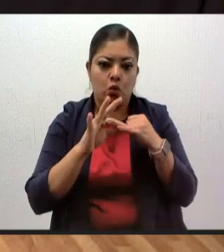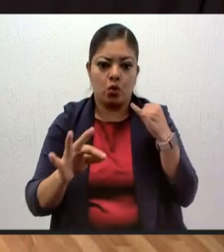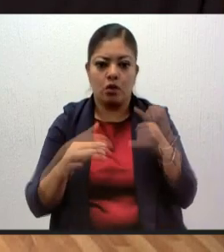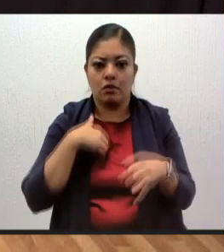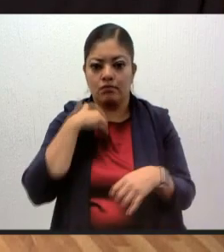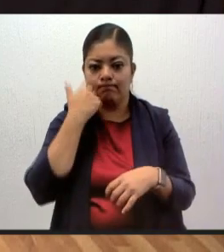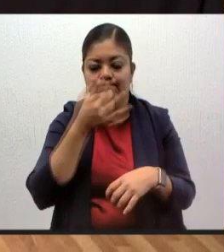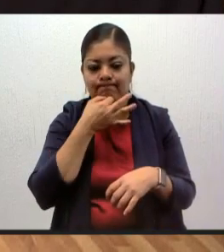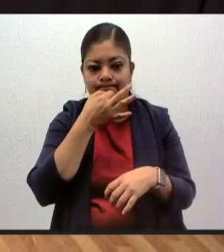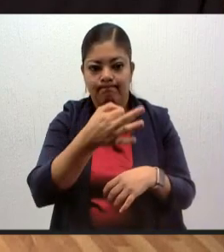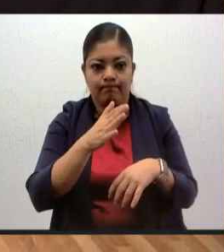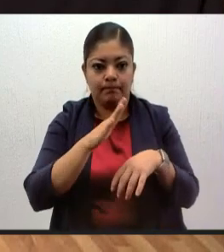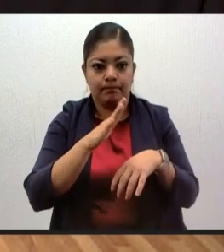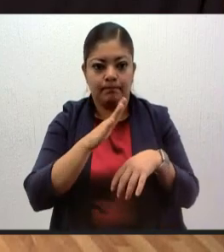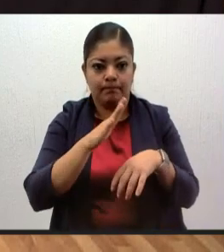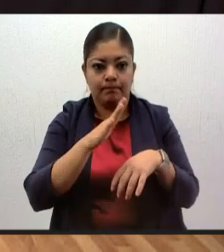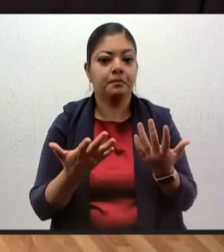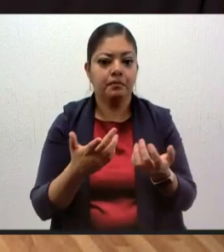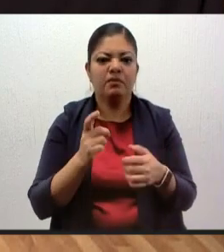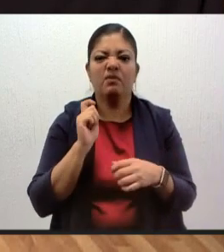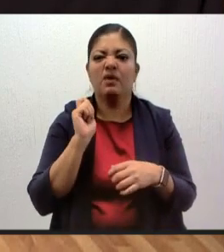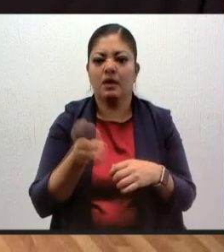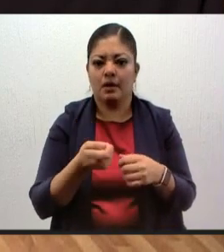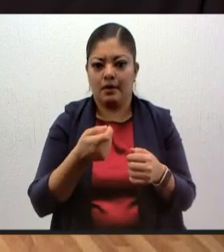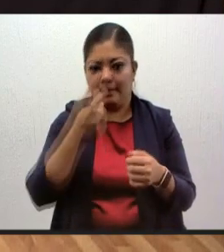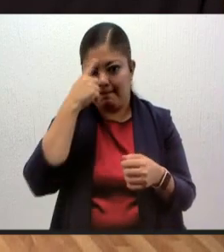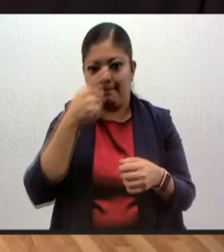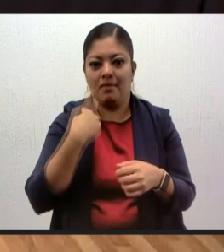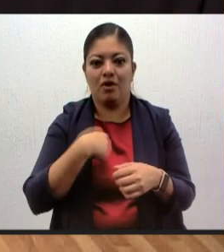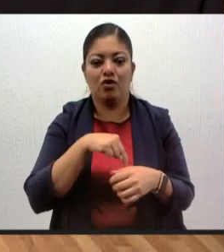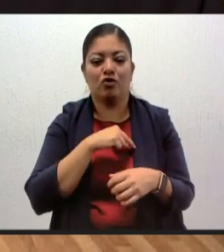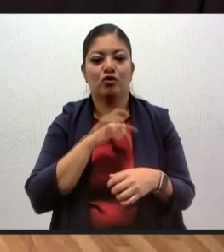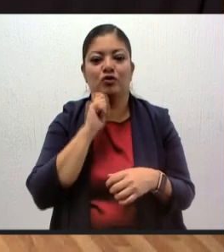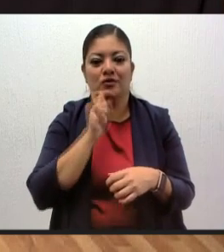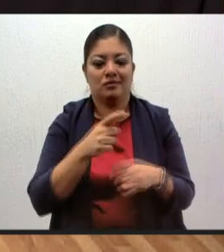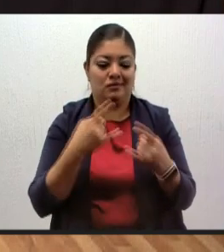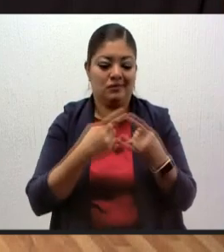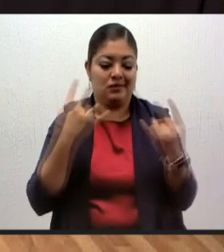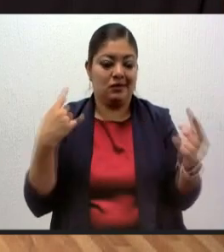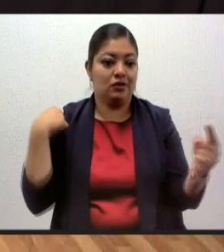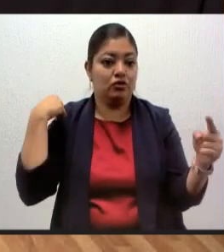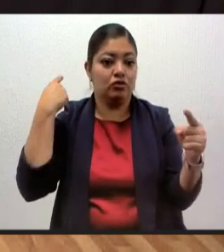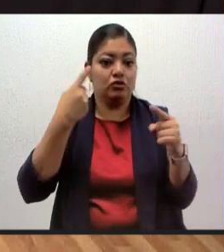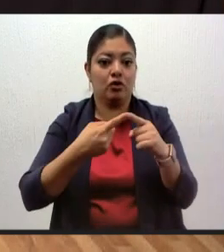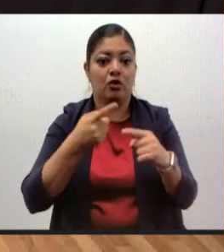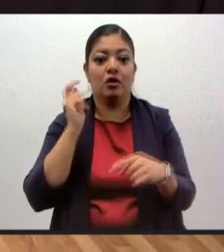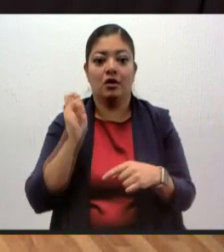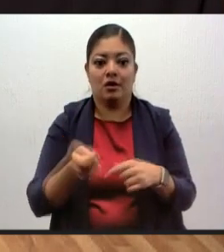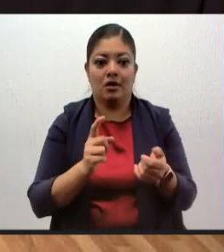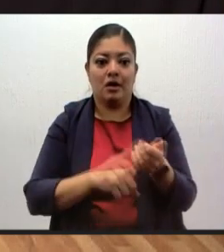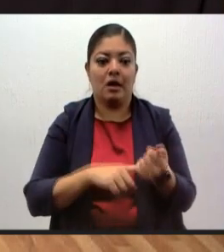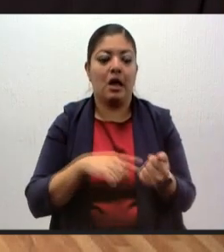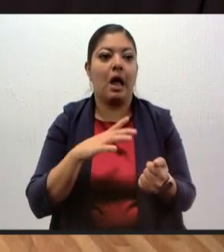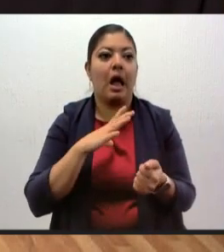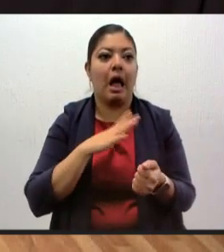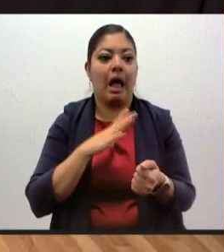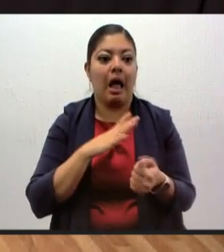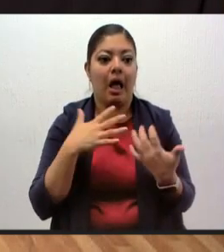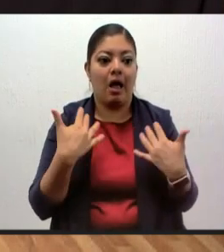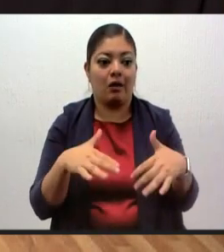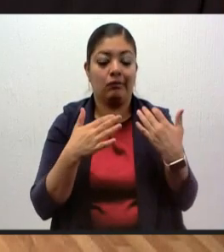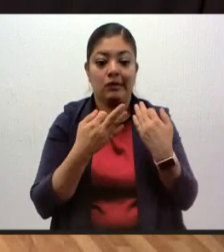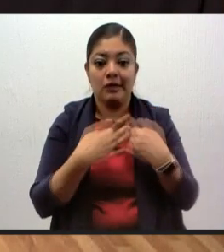mencionarlo lo que para nosotros históricamente ha sido de alta relevancia o